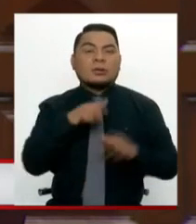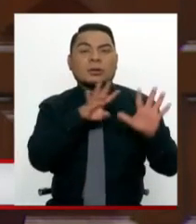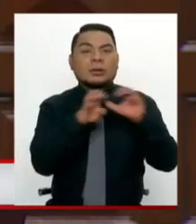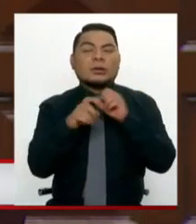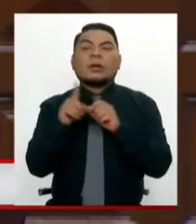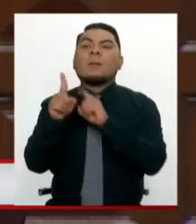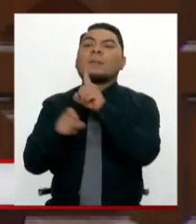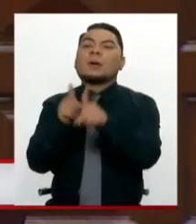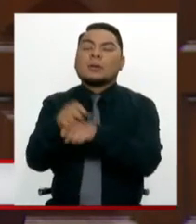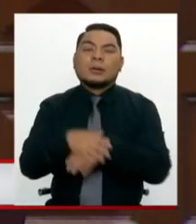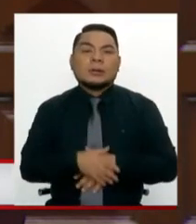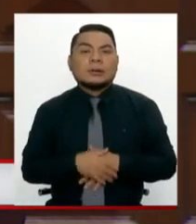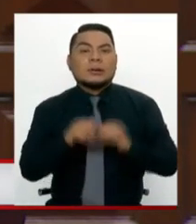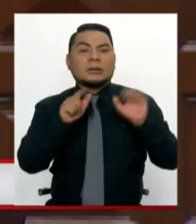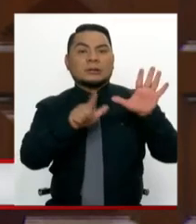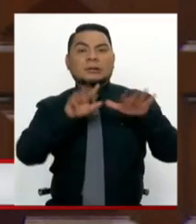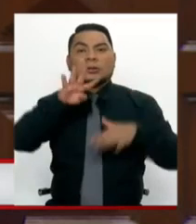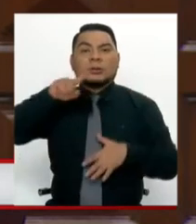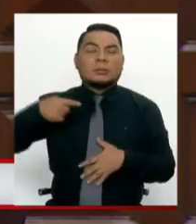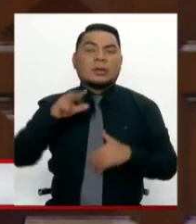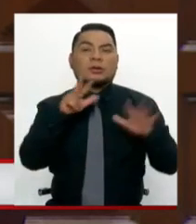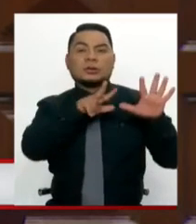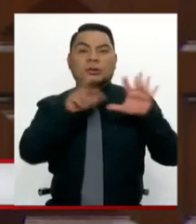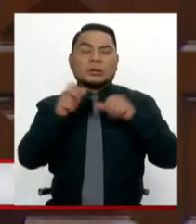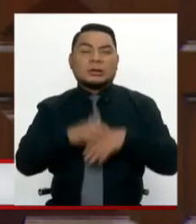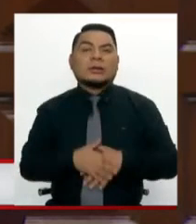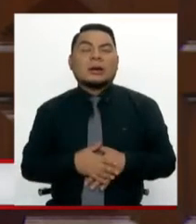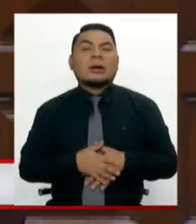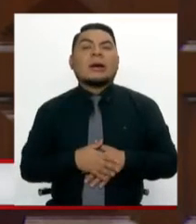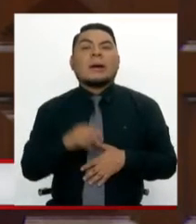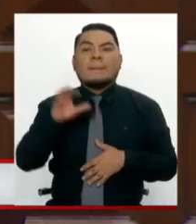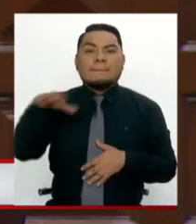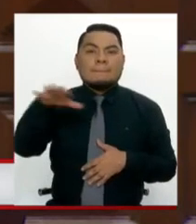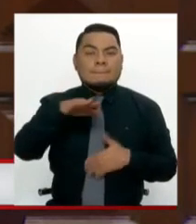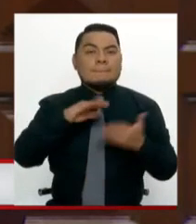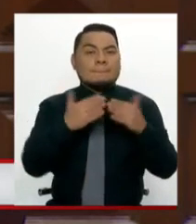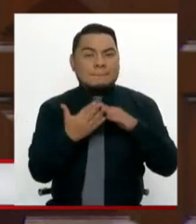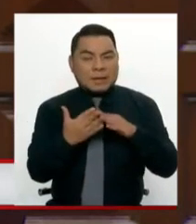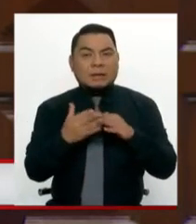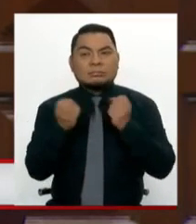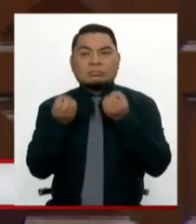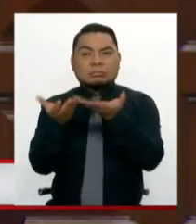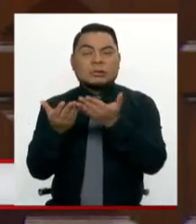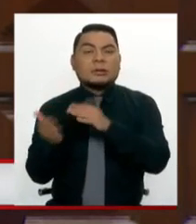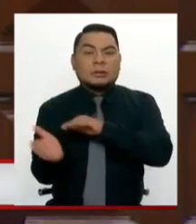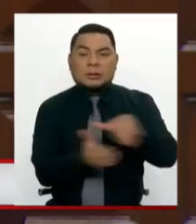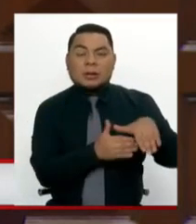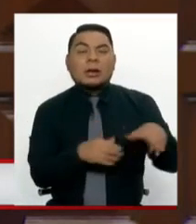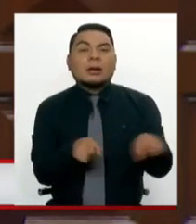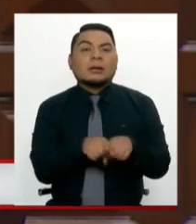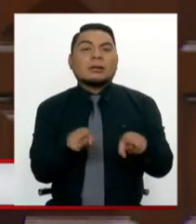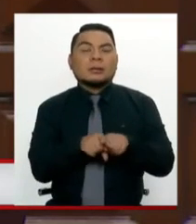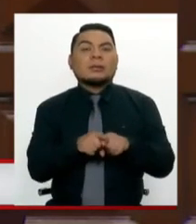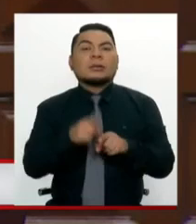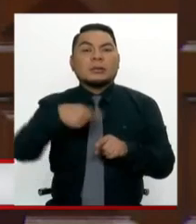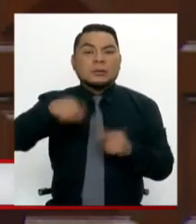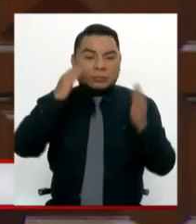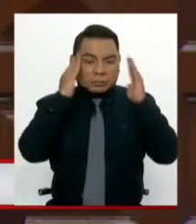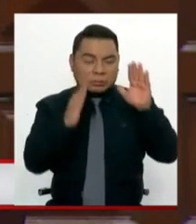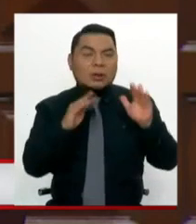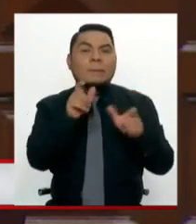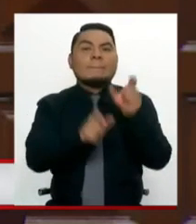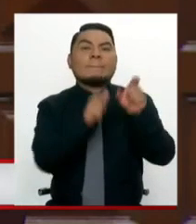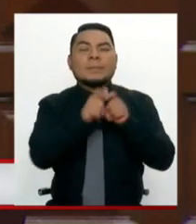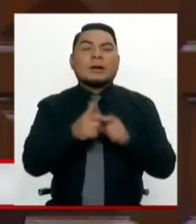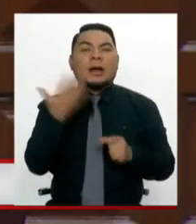294.900 consultas y 74.800 patrocinios. Reparaciones colectivas de las víctimas del